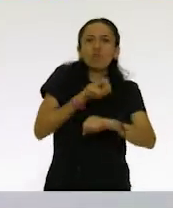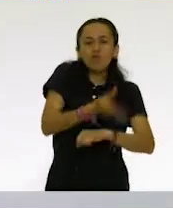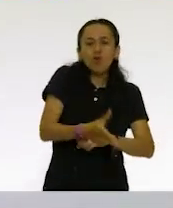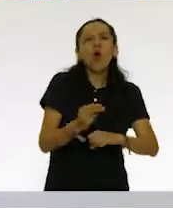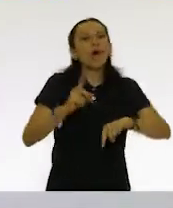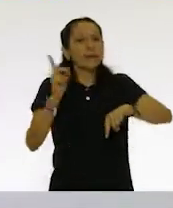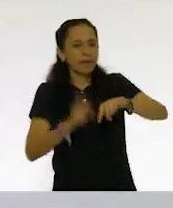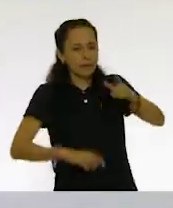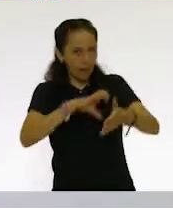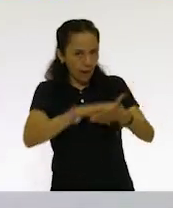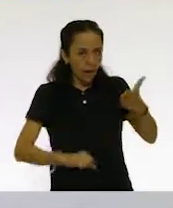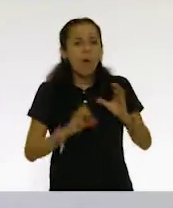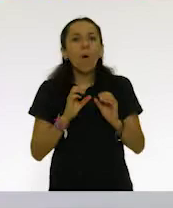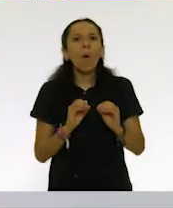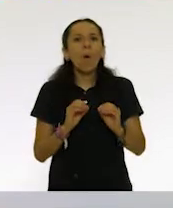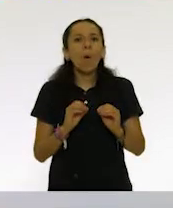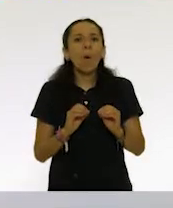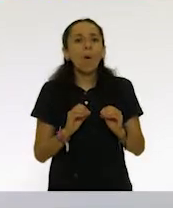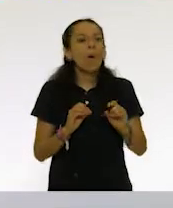ayudan?